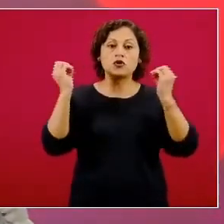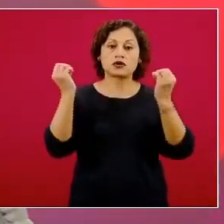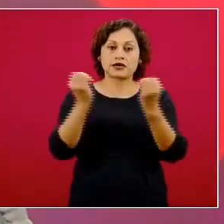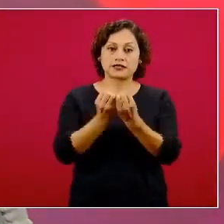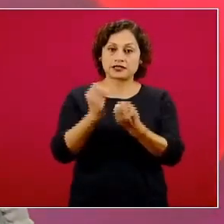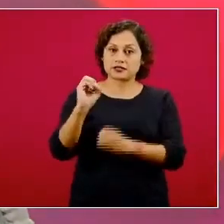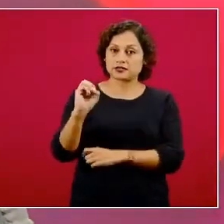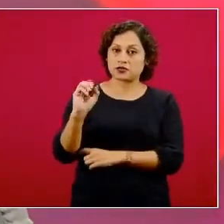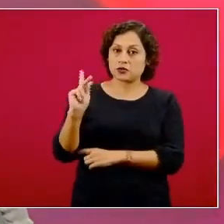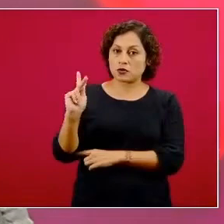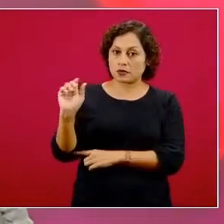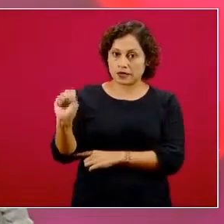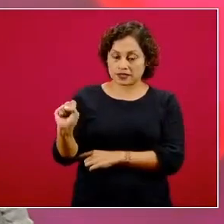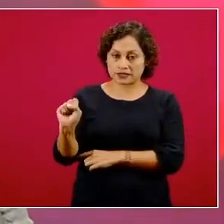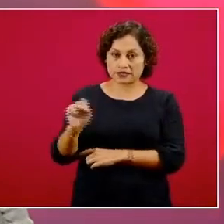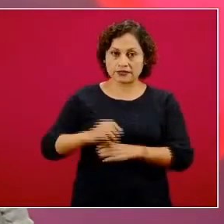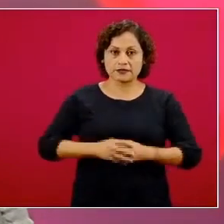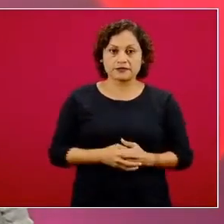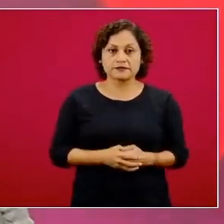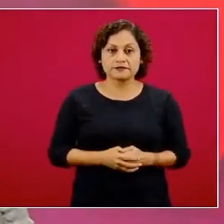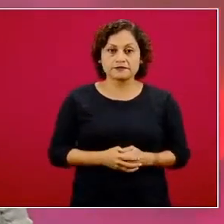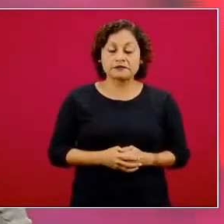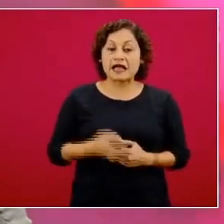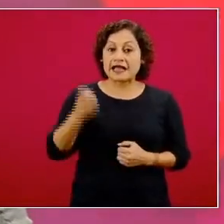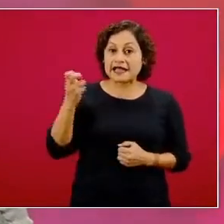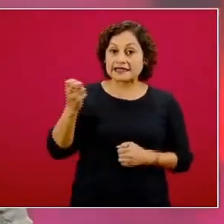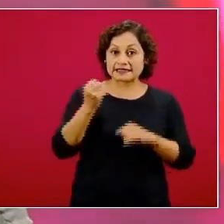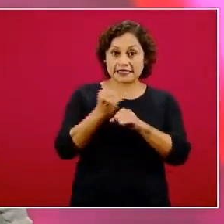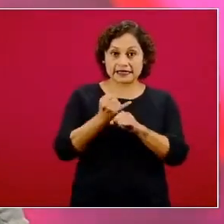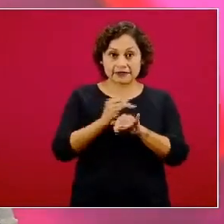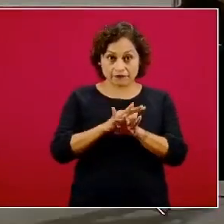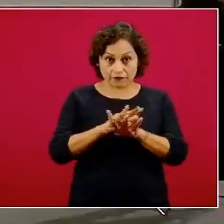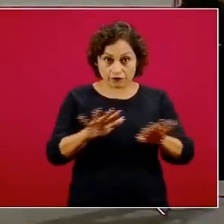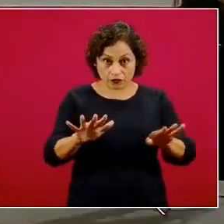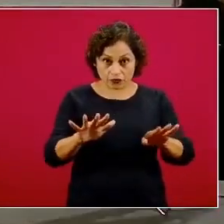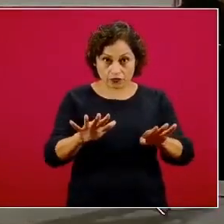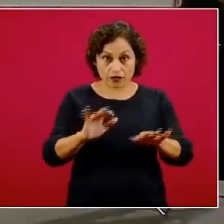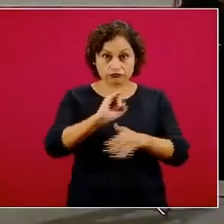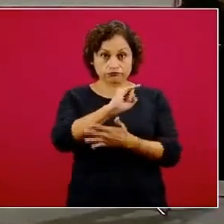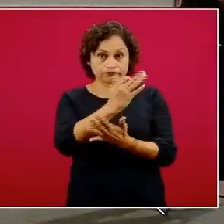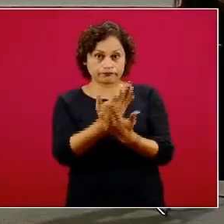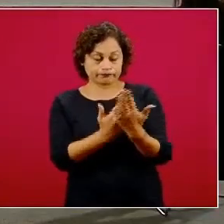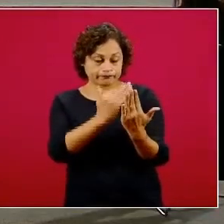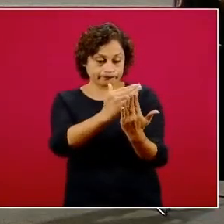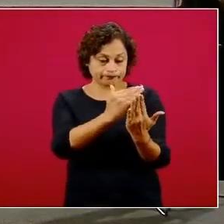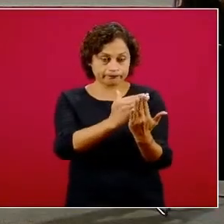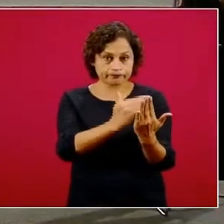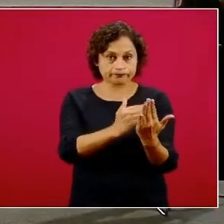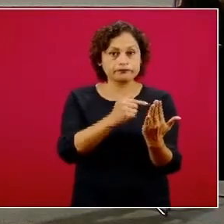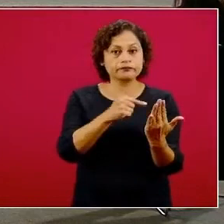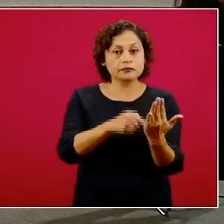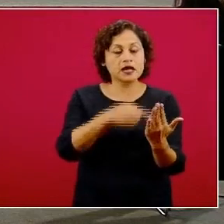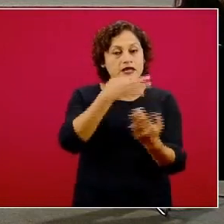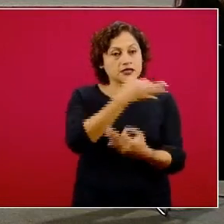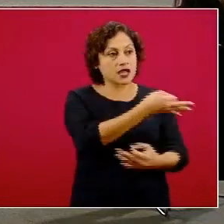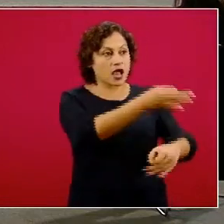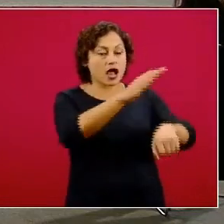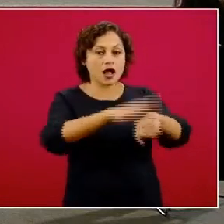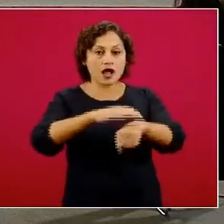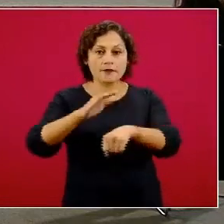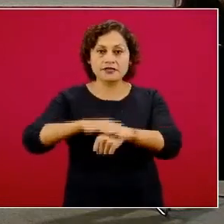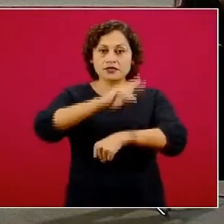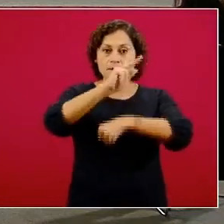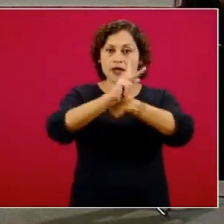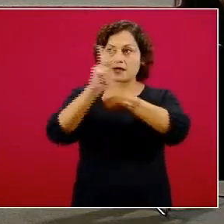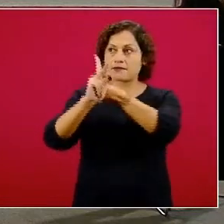Salud y uno de los informes que rinden a los estados parte, o sea, a los